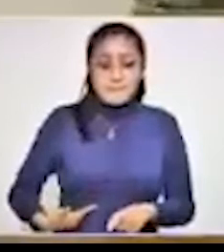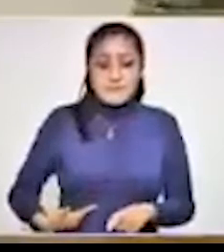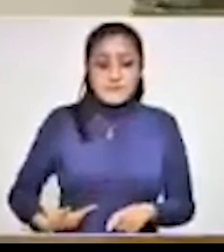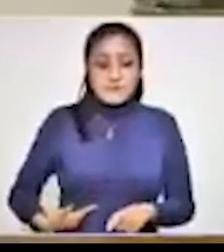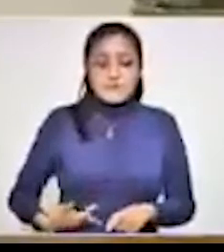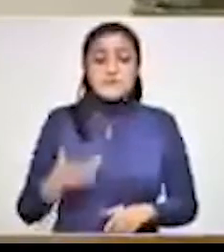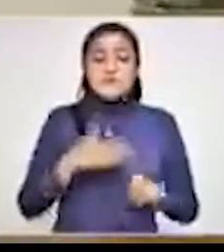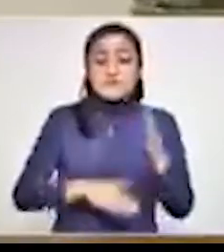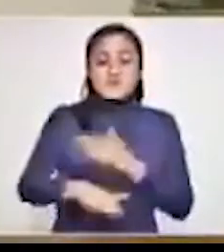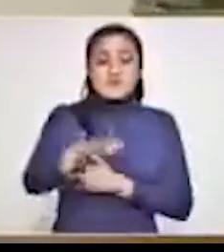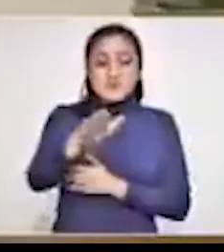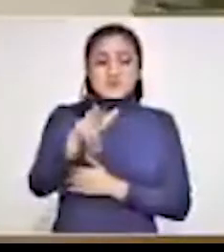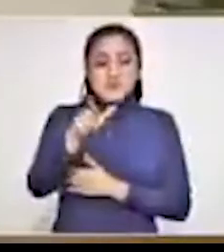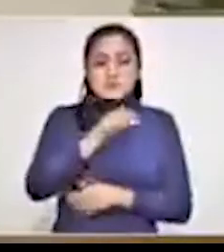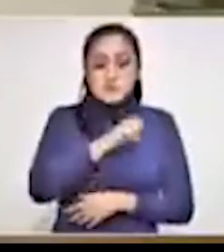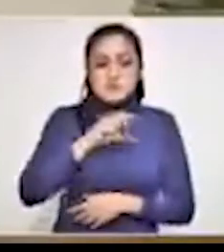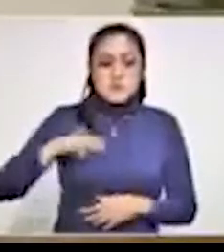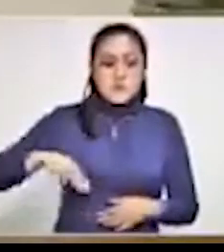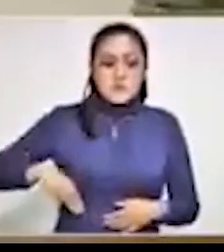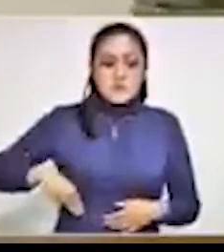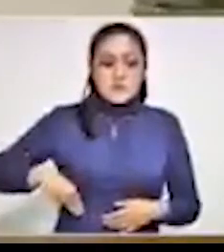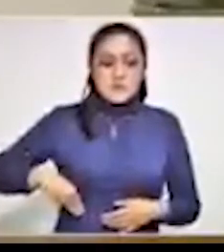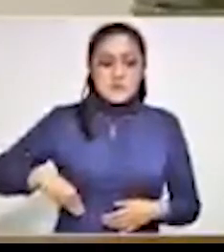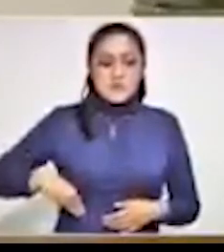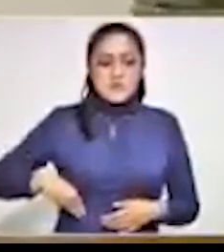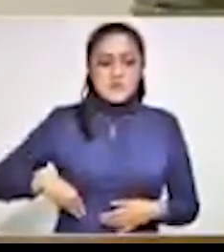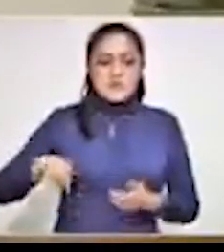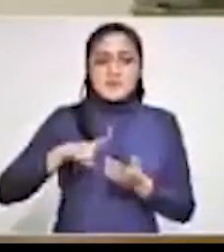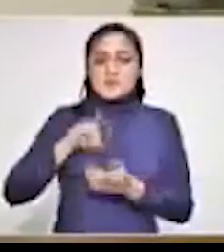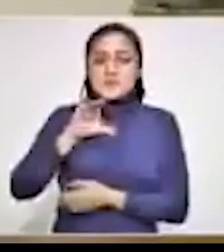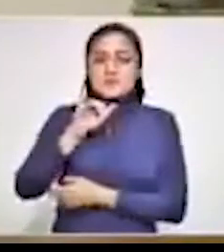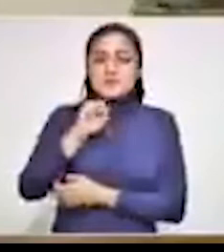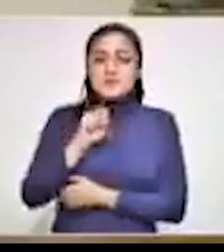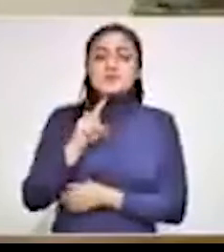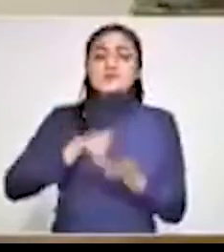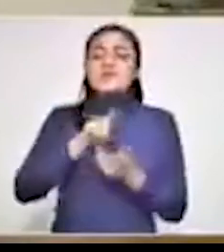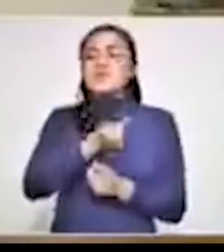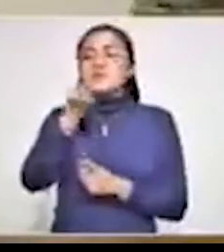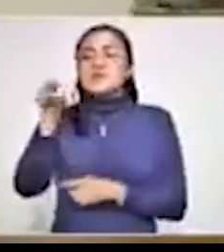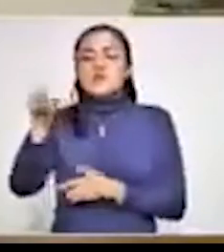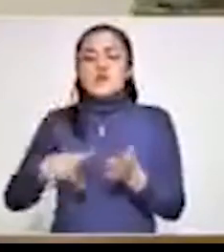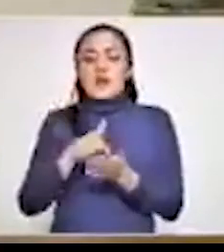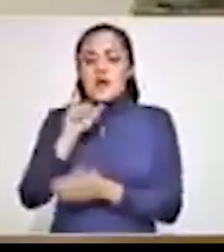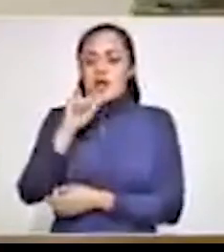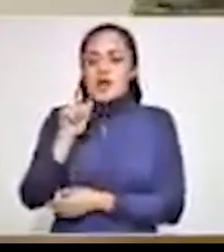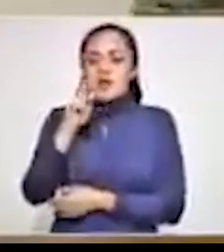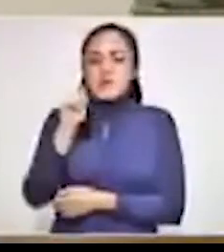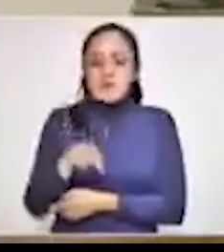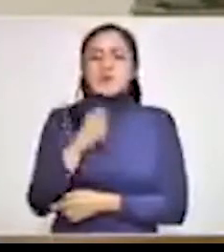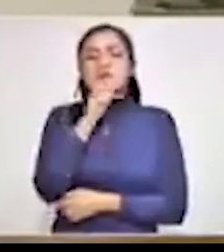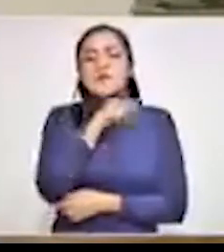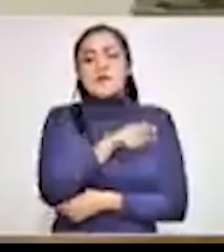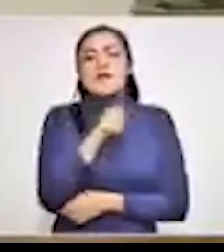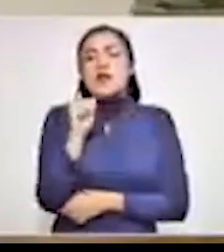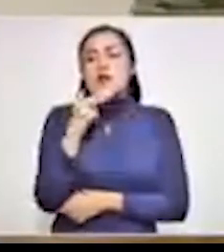el presidente tomó protesta, el ayuntamiento tomó protesta en el CIS de Ajalpan, y el de Aguatitla,